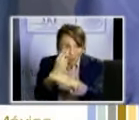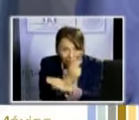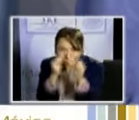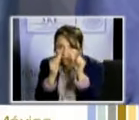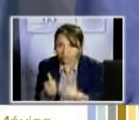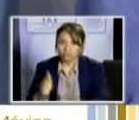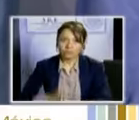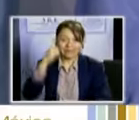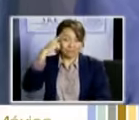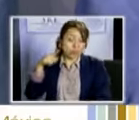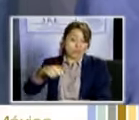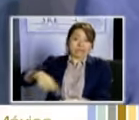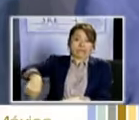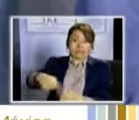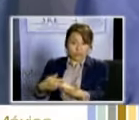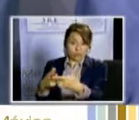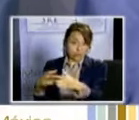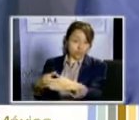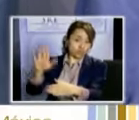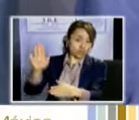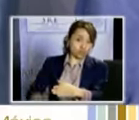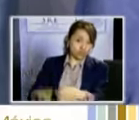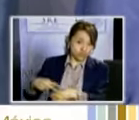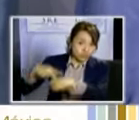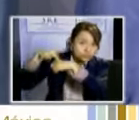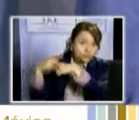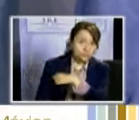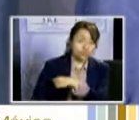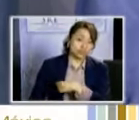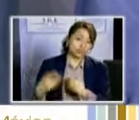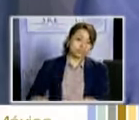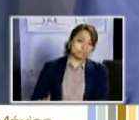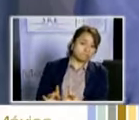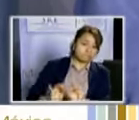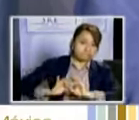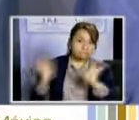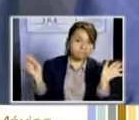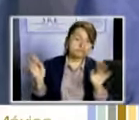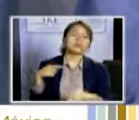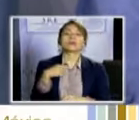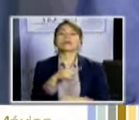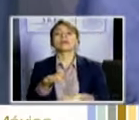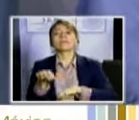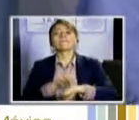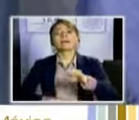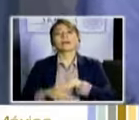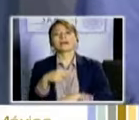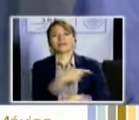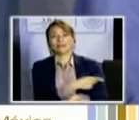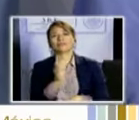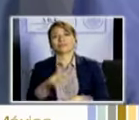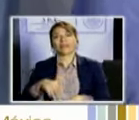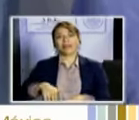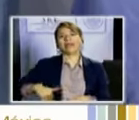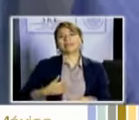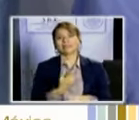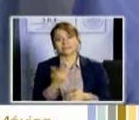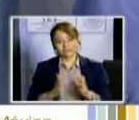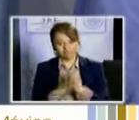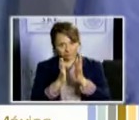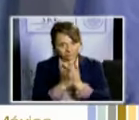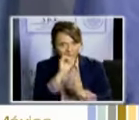que crezcan? Y una de las cosas, y una de las áreas en donde el embajador ha participado, y hay que reconocerlo, es en el tema del tráfico de